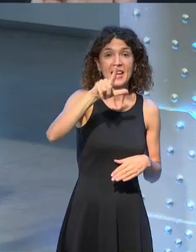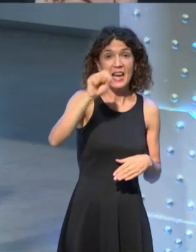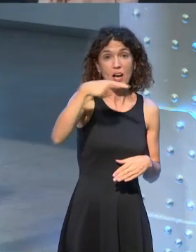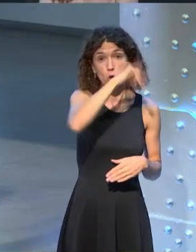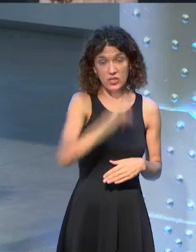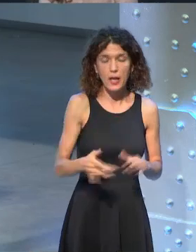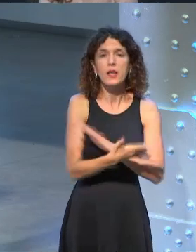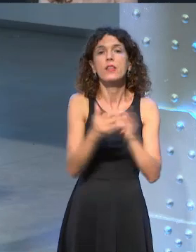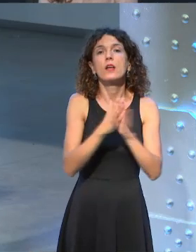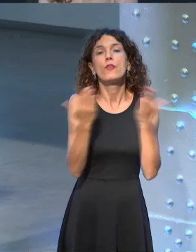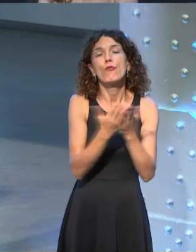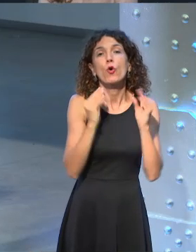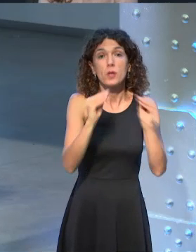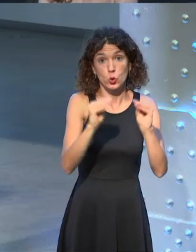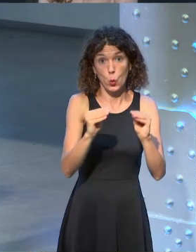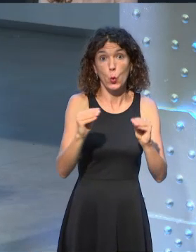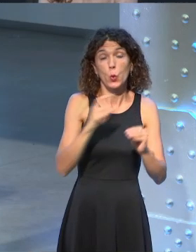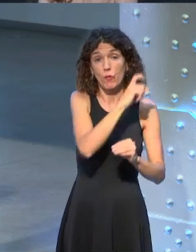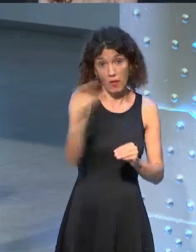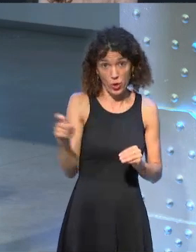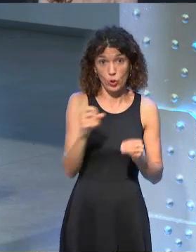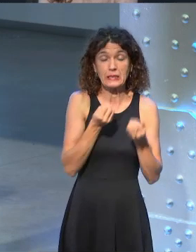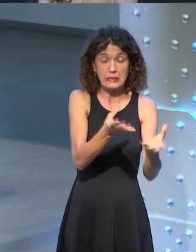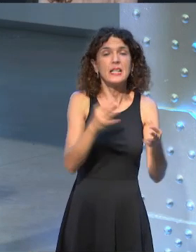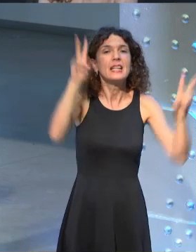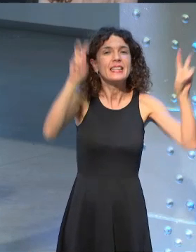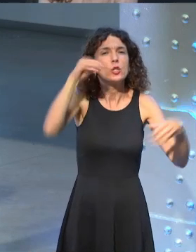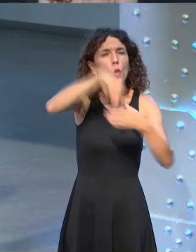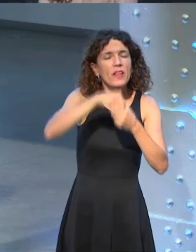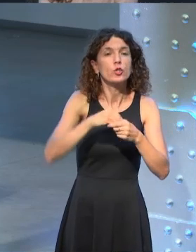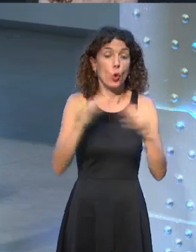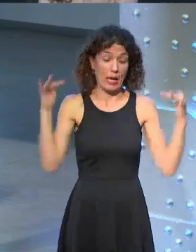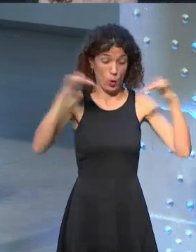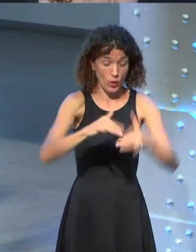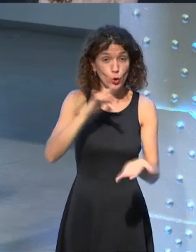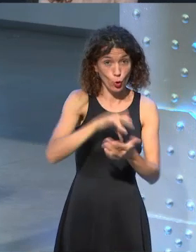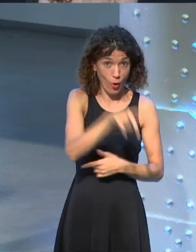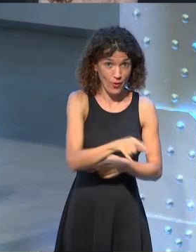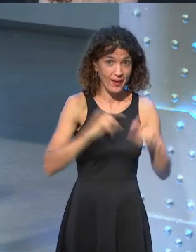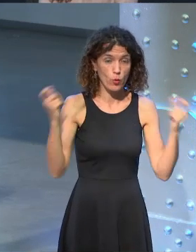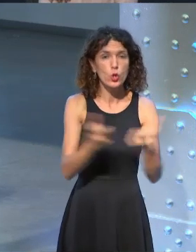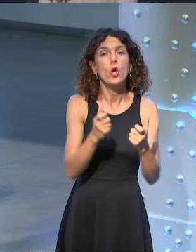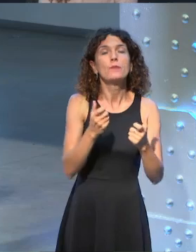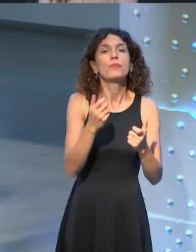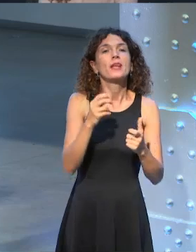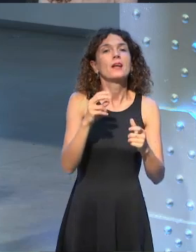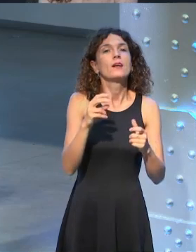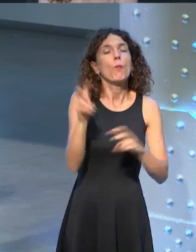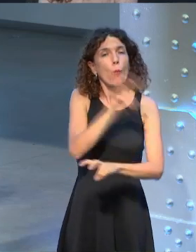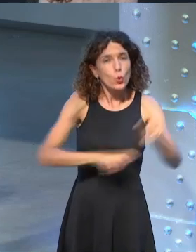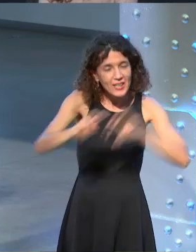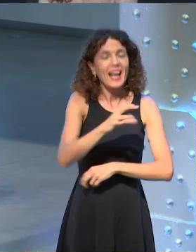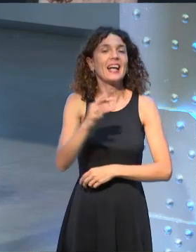autora del informe publicado por Fundación Telefónica que da título precisamente a este encuentro que hoy nos ha reunido. Se buscan